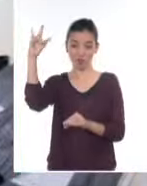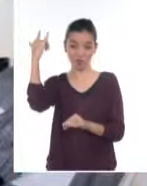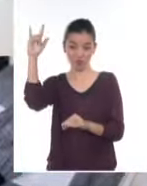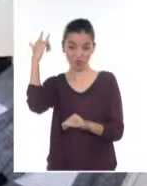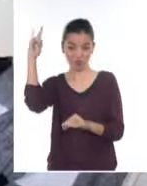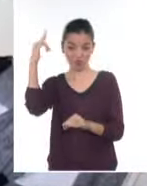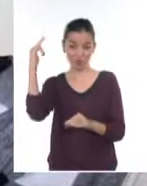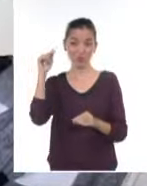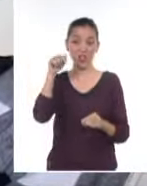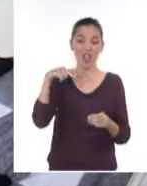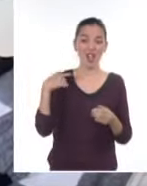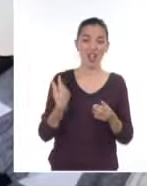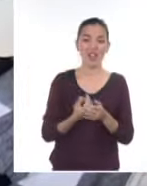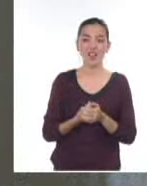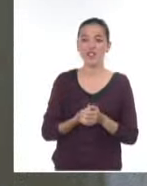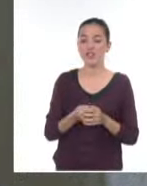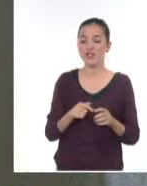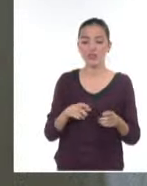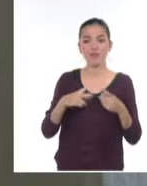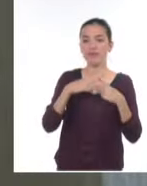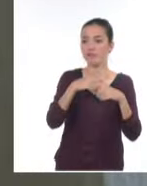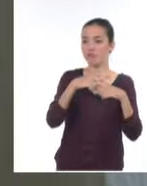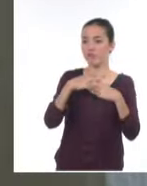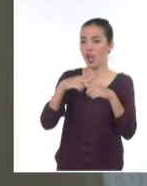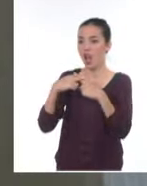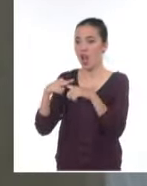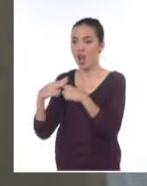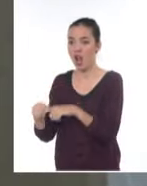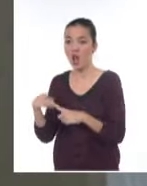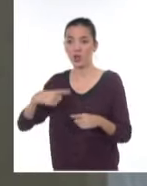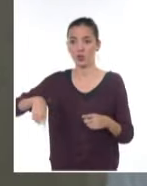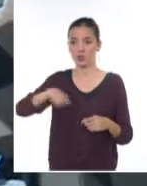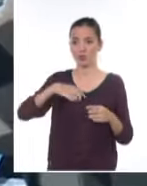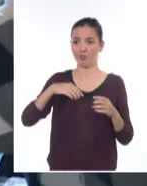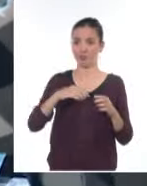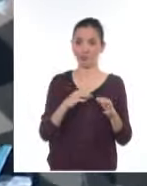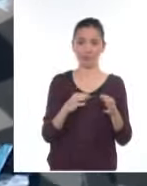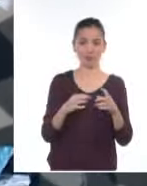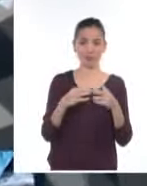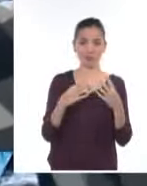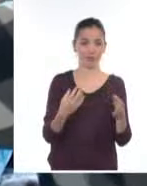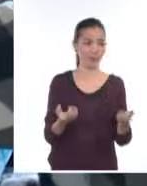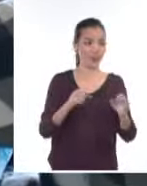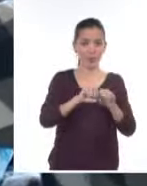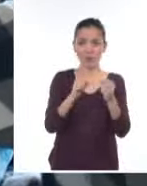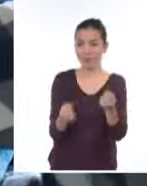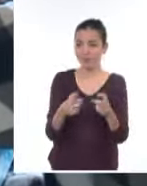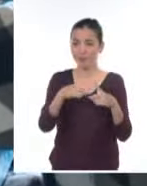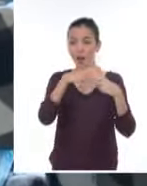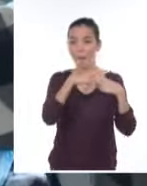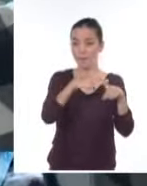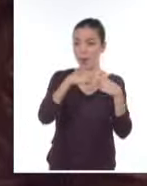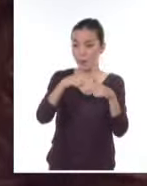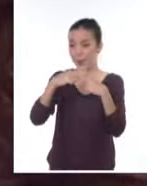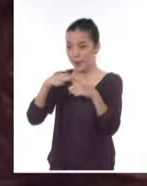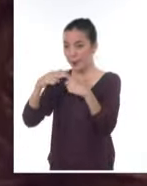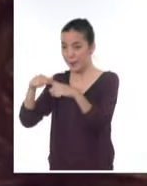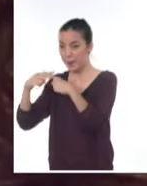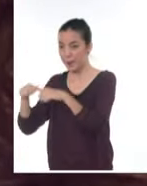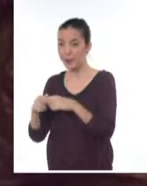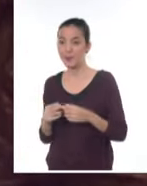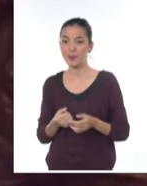el 5 de septiembre de 1957, cuando el padre de Eva y Camilo ocultó en sus predios al líder